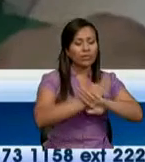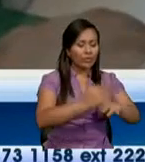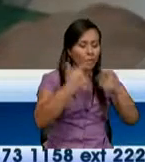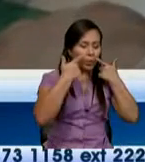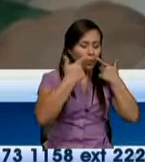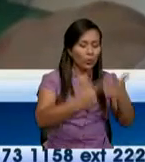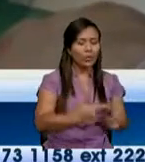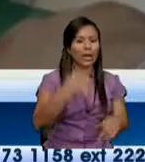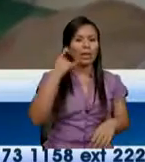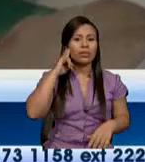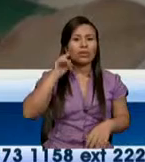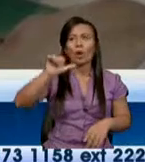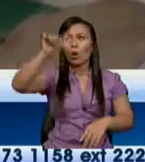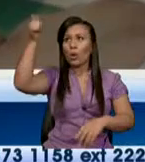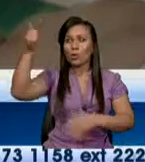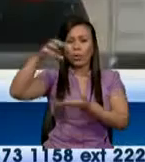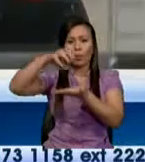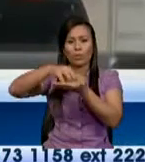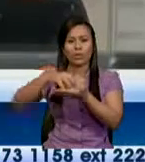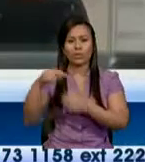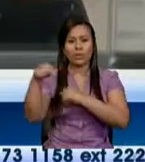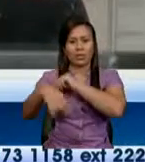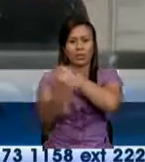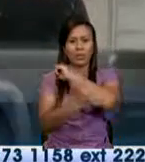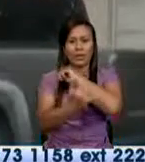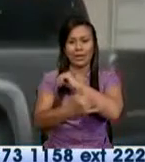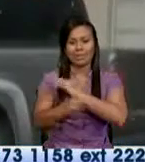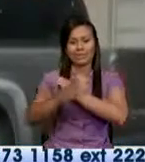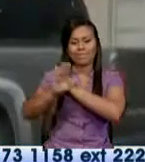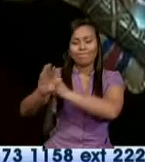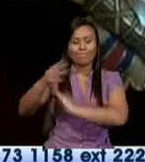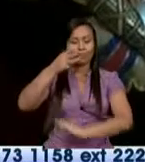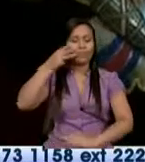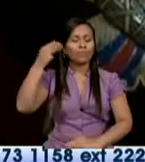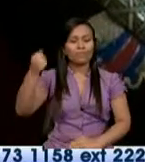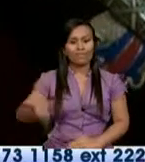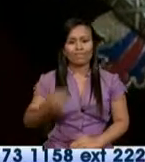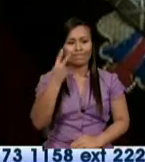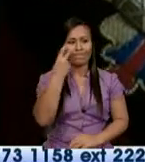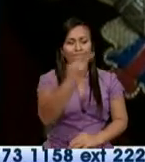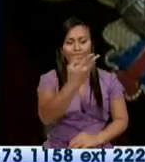testigos en otra provincia del país. Desde Santo Domingo de los Áchilas, informó Gisela Moreira.